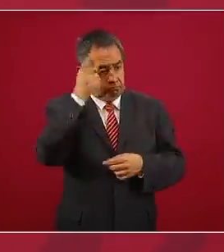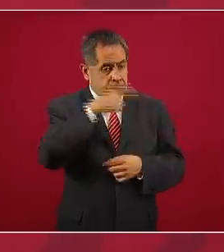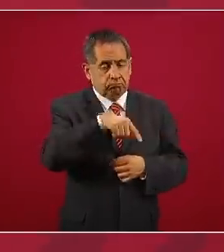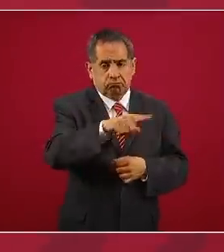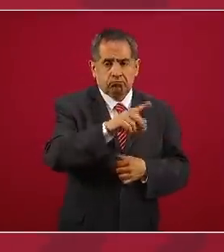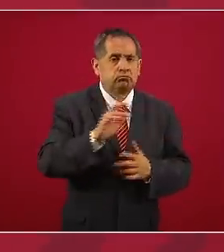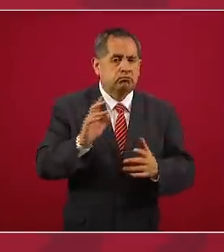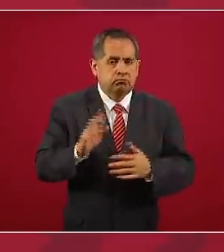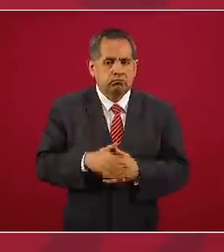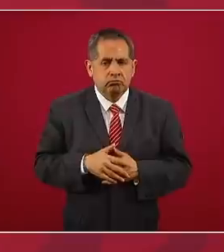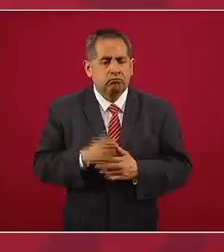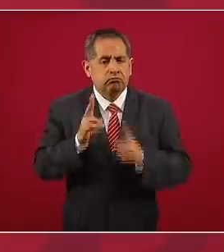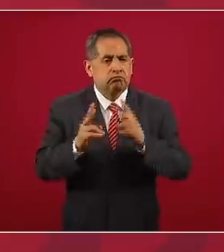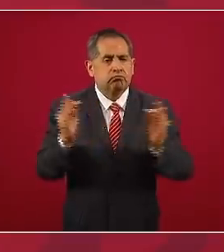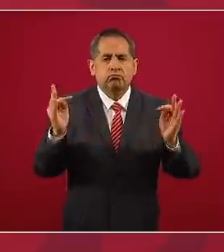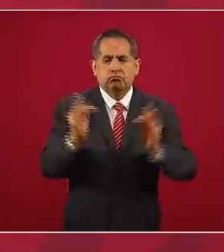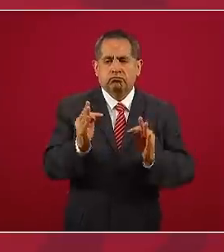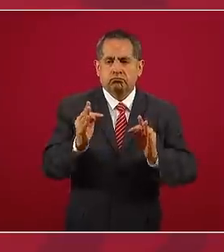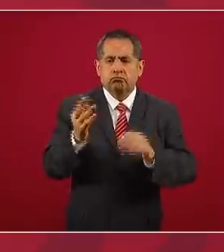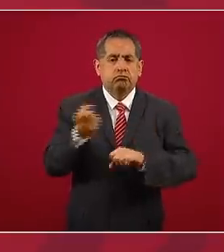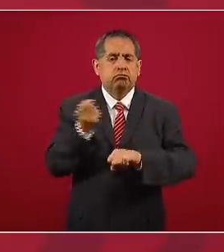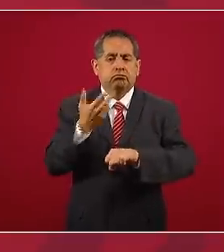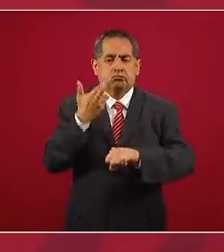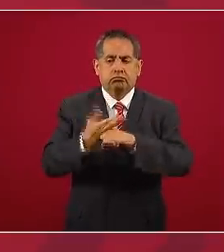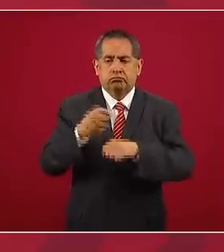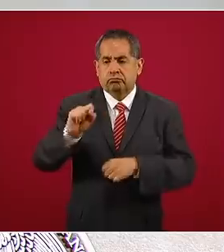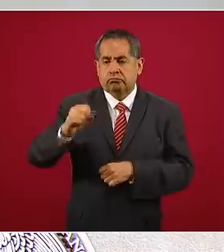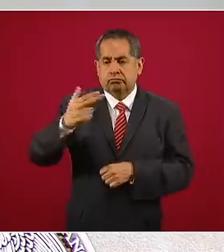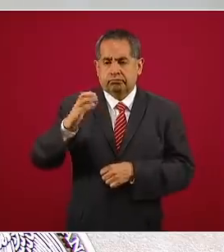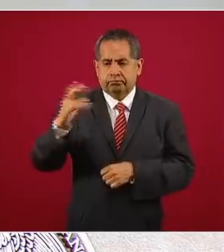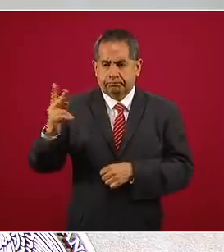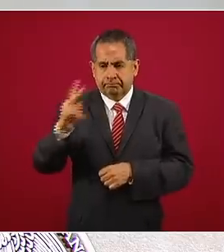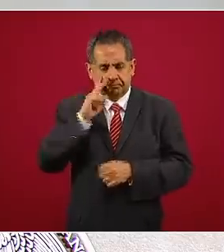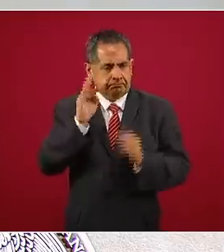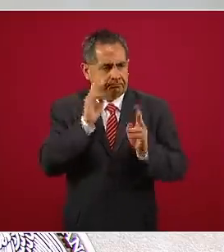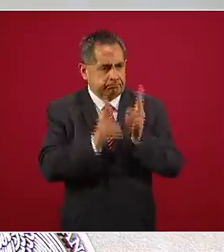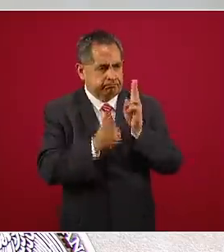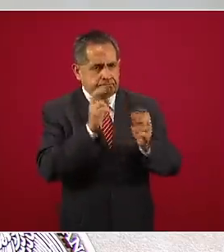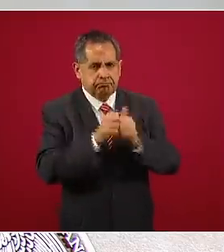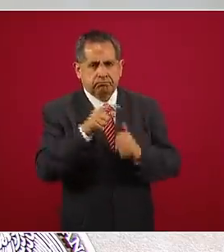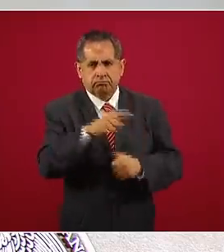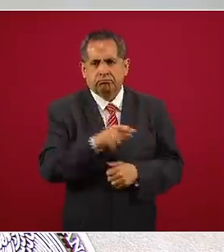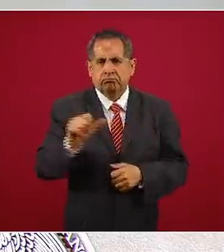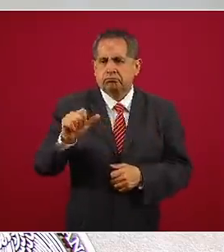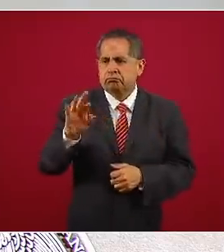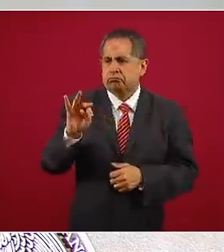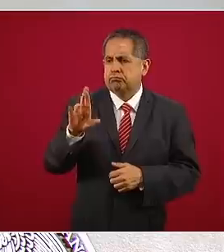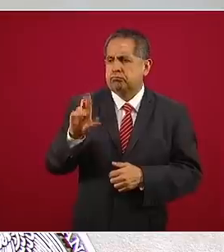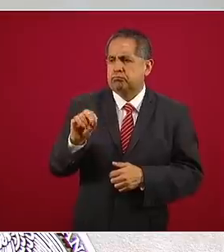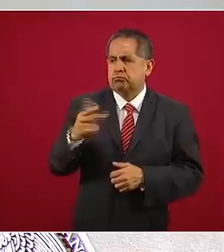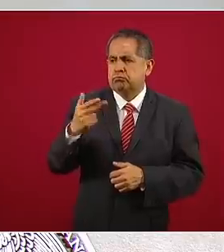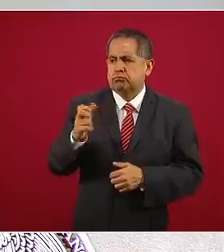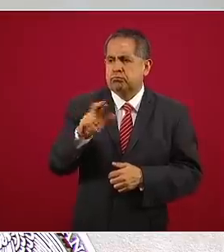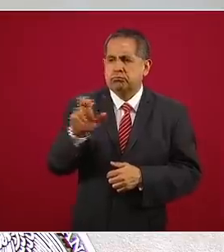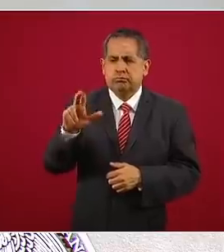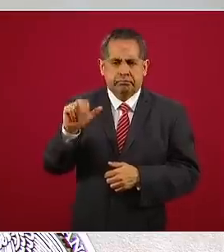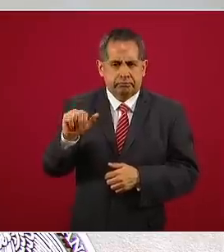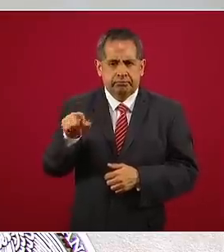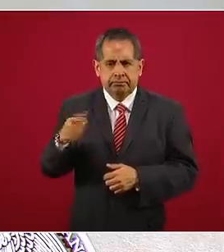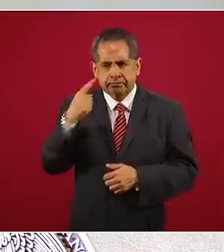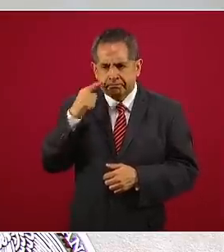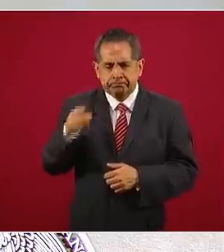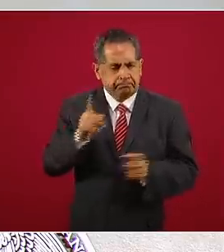los va a atender el secretario de asienta arturo herrera para